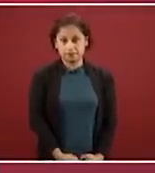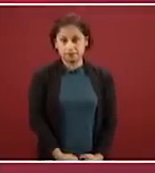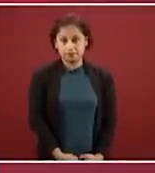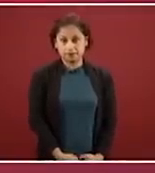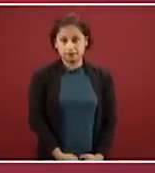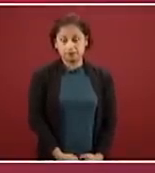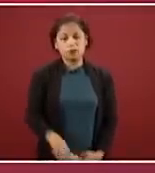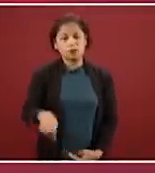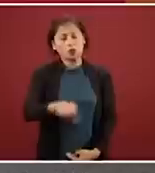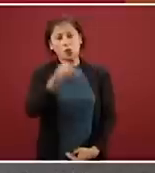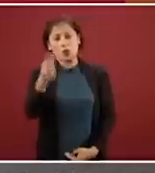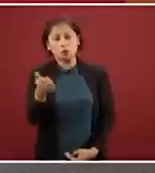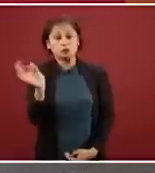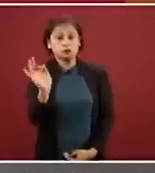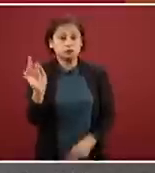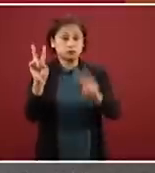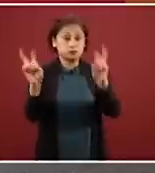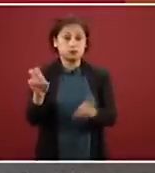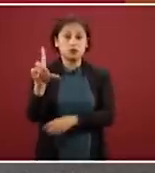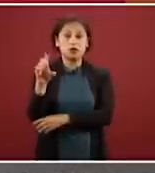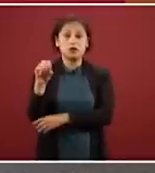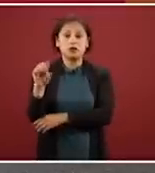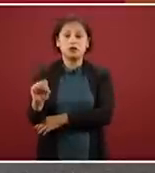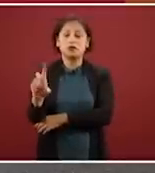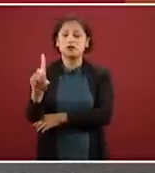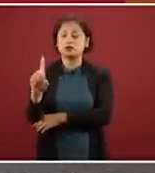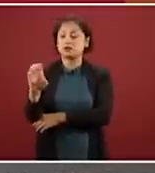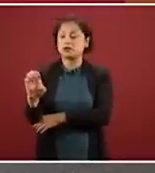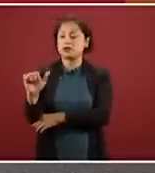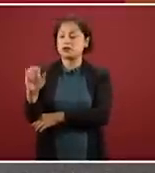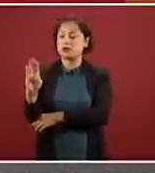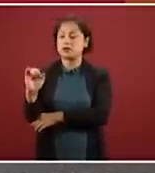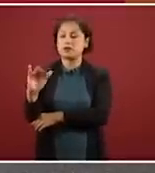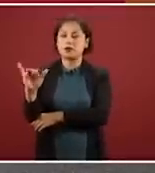Los de Abajo, de Mariano Azuel,